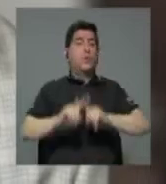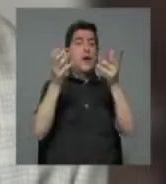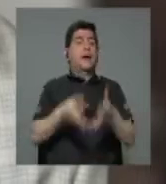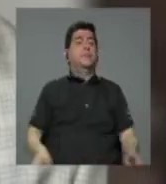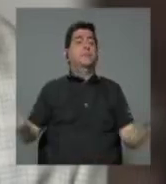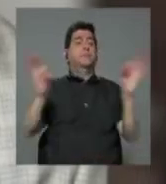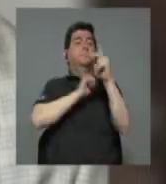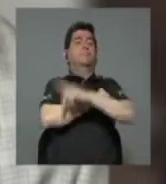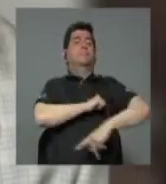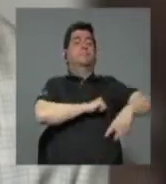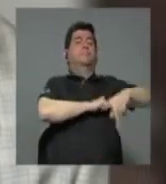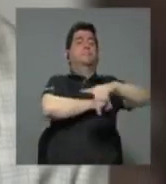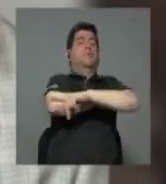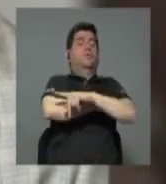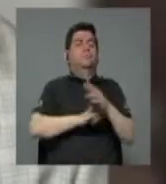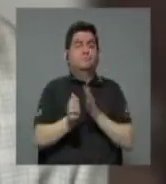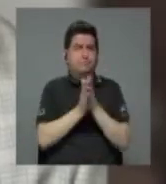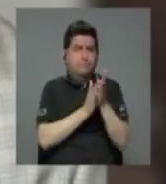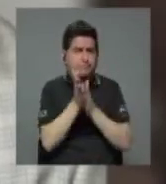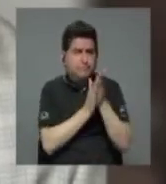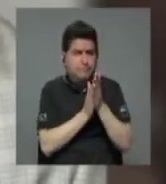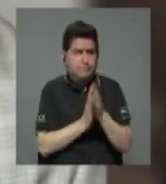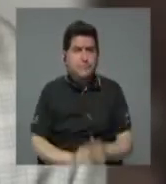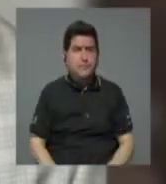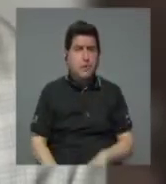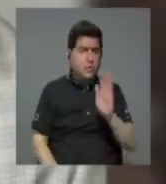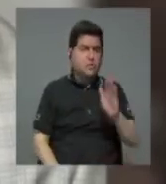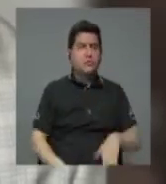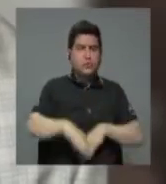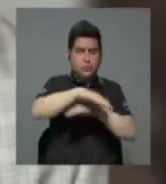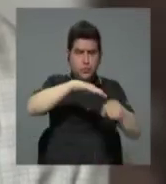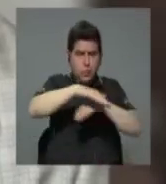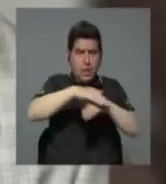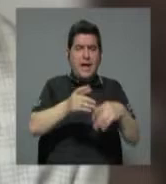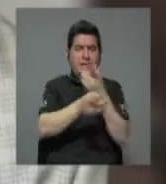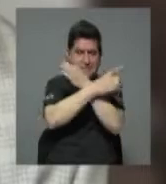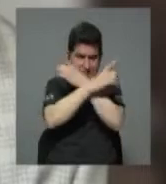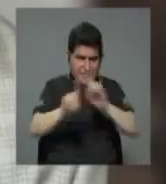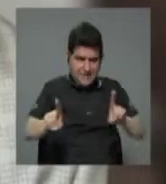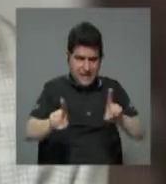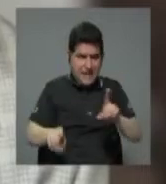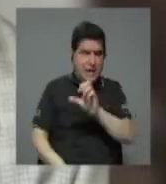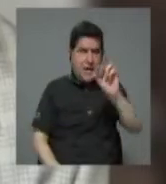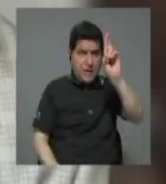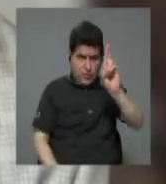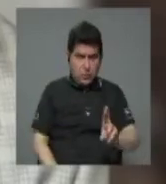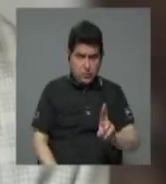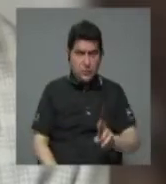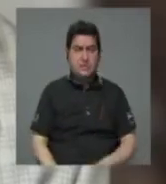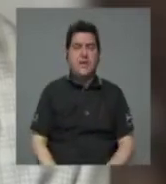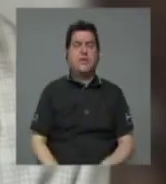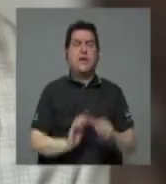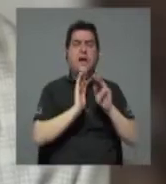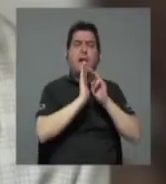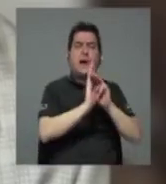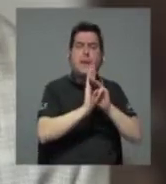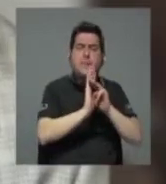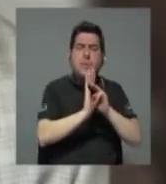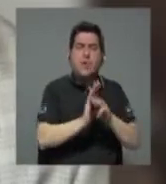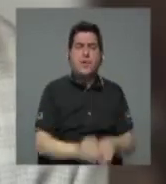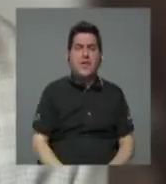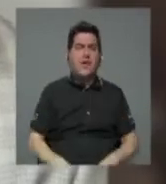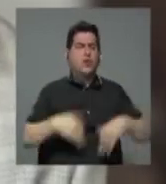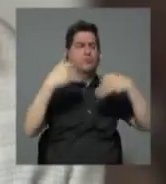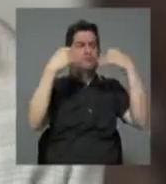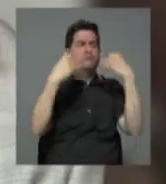de este país, y donde, aprovechando su plataforma democrática, Costa Rica pasa a tomar un modelo en el cual